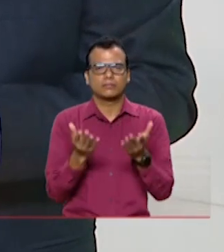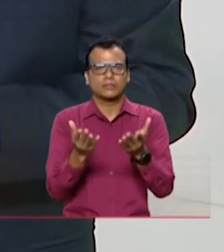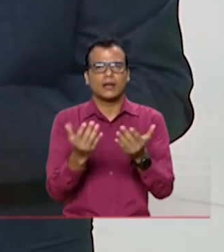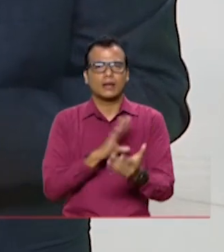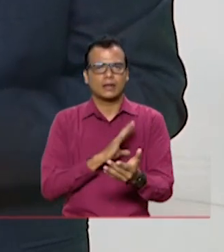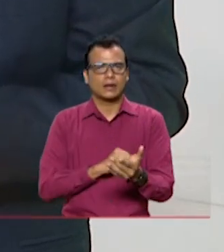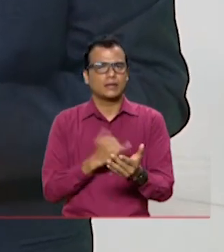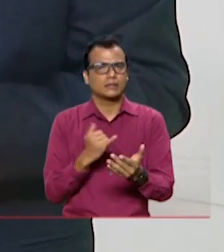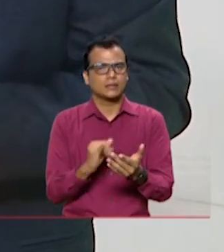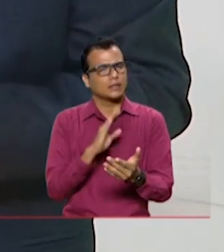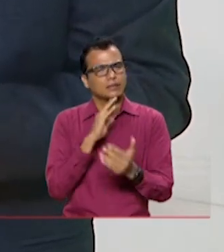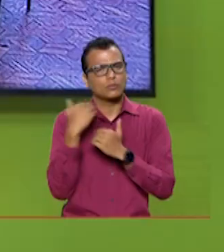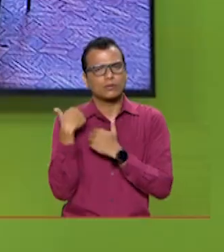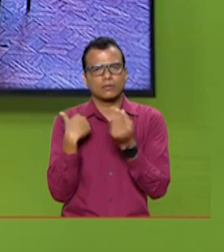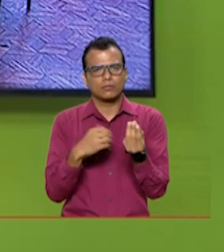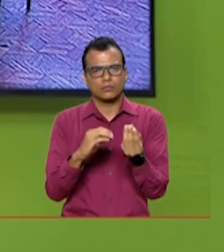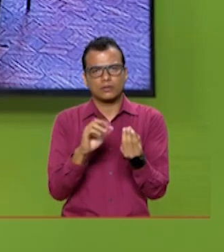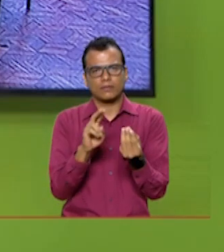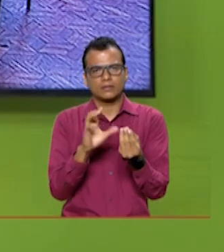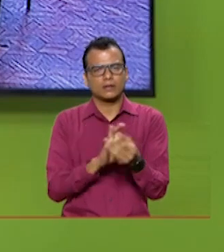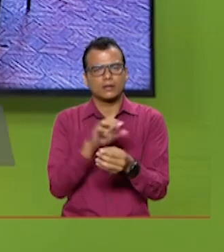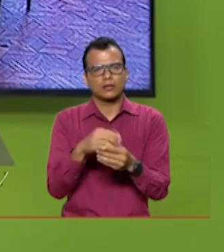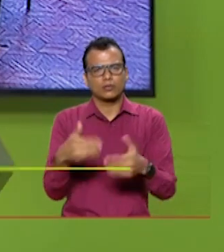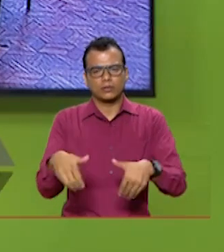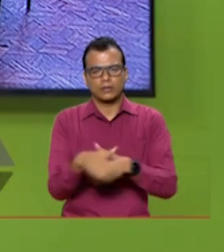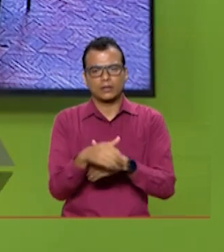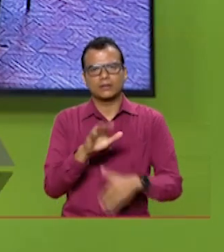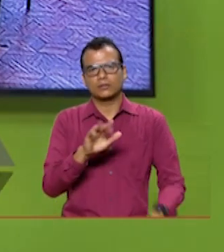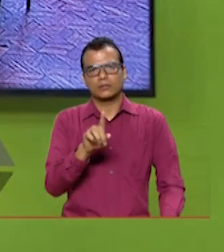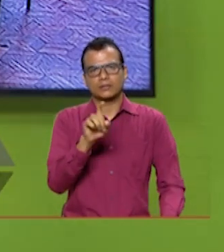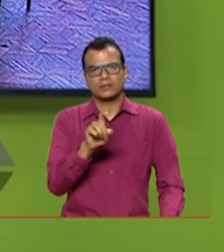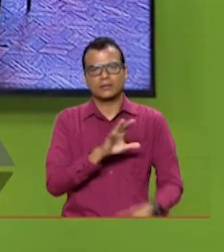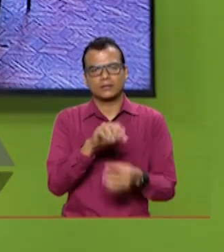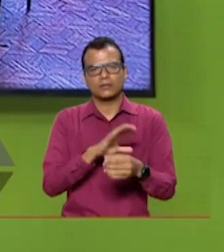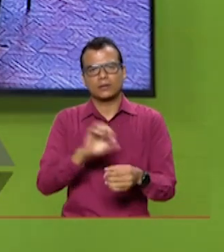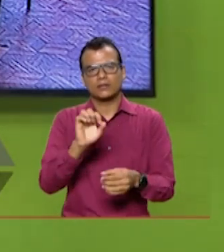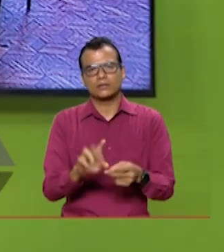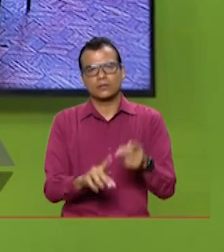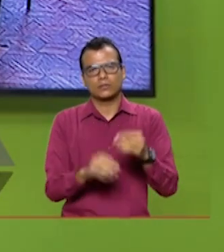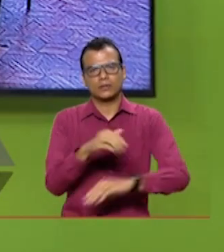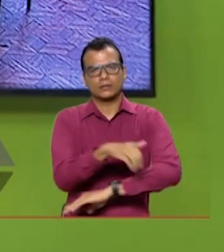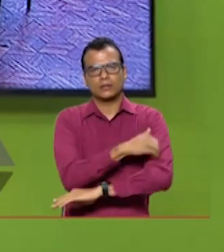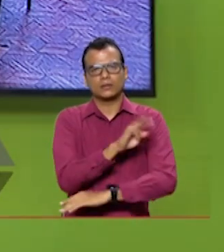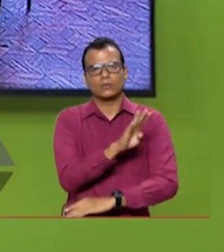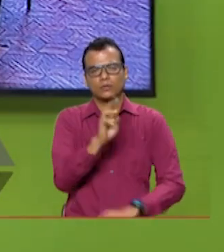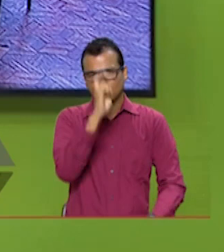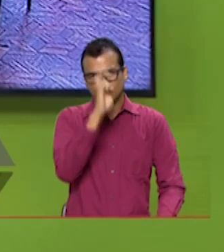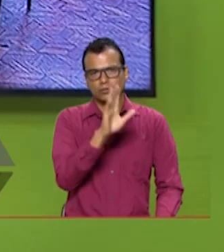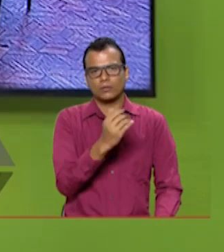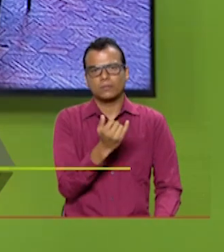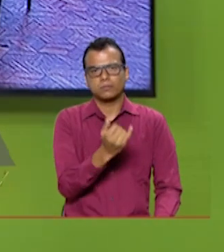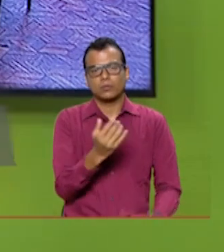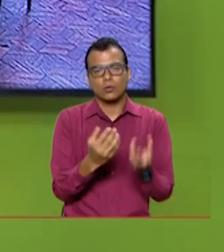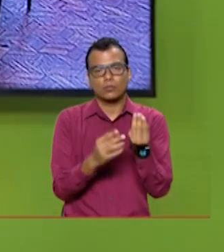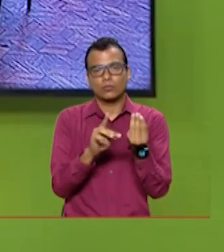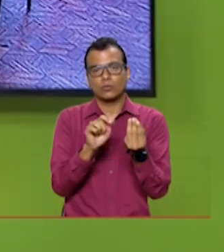la cdc a la capital del Valle se trata de los ubicados en la Avenida Guadalupe al sur de Cali y la calle 44 Norte El dan